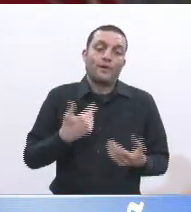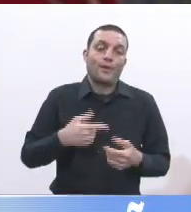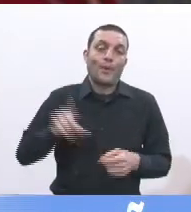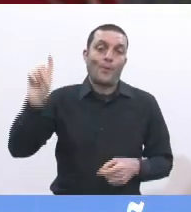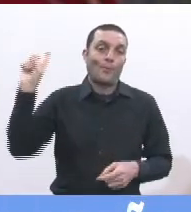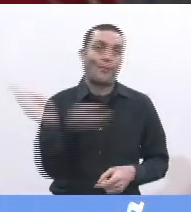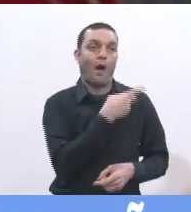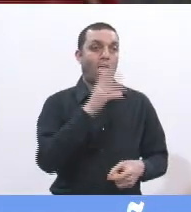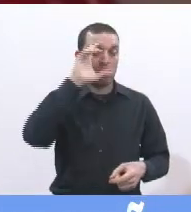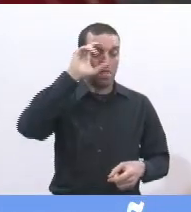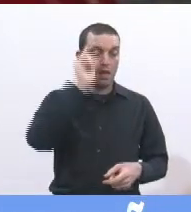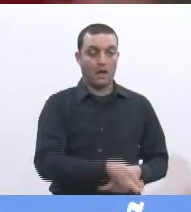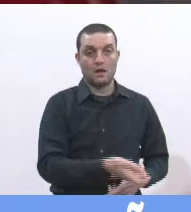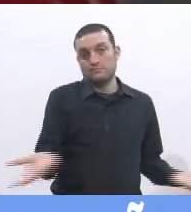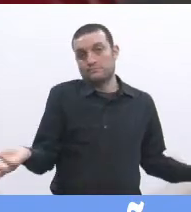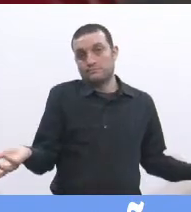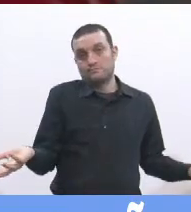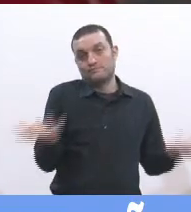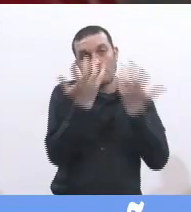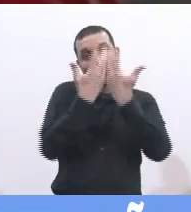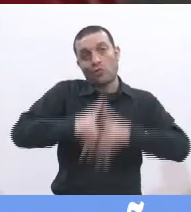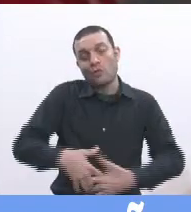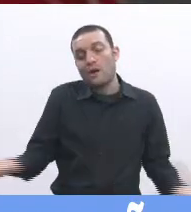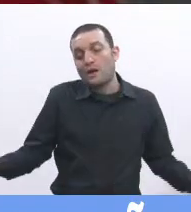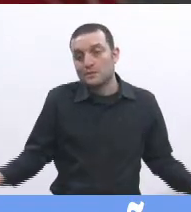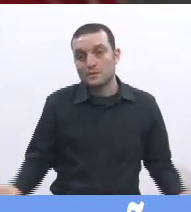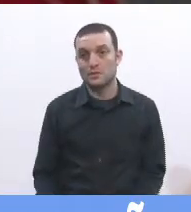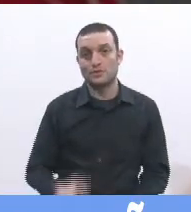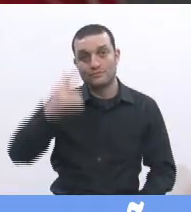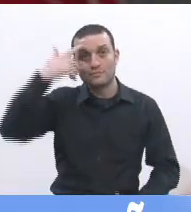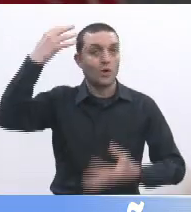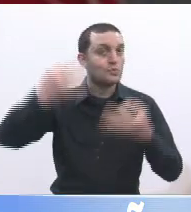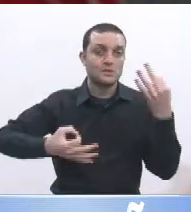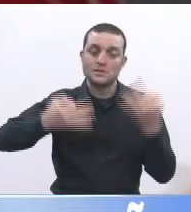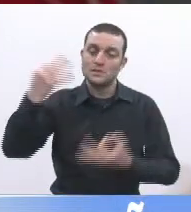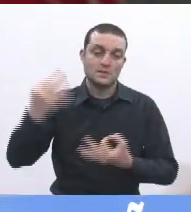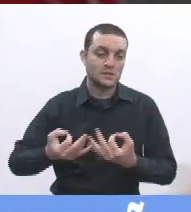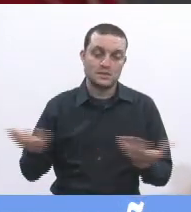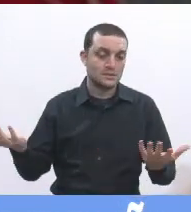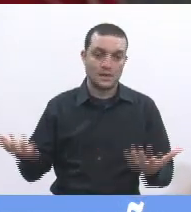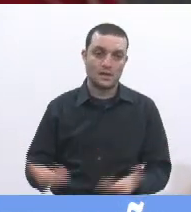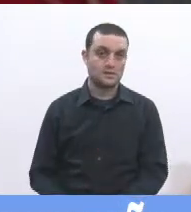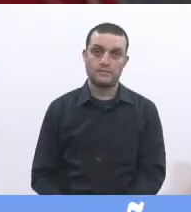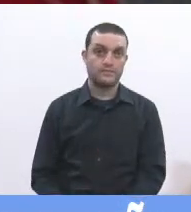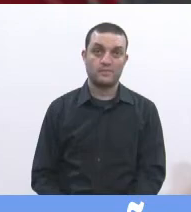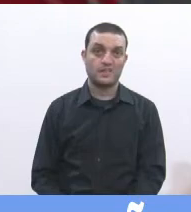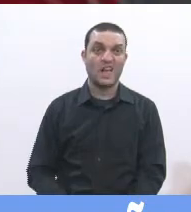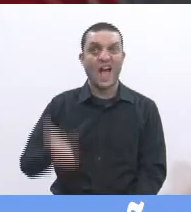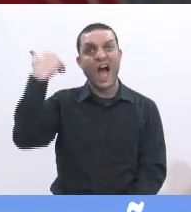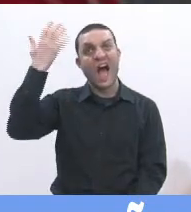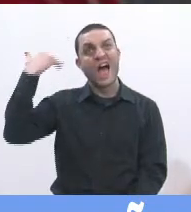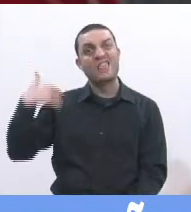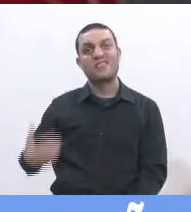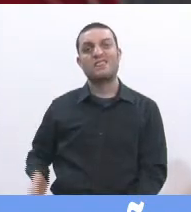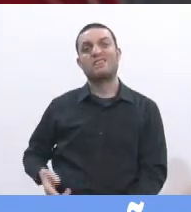Lamentablemente se va a judicializar. Ya hay antecedentes, ya lo han dicho, cuando se apropiaron de los temas de la provincia de Santa Fe,